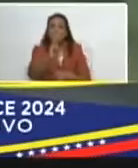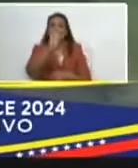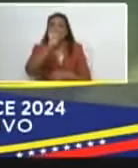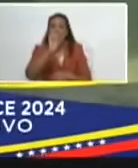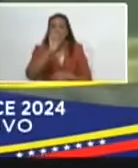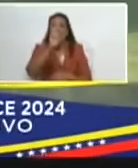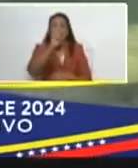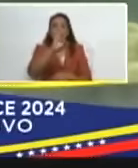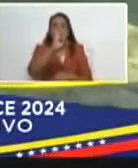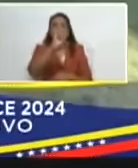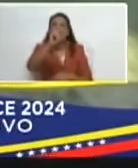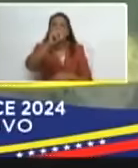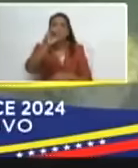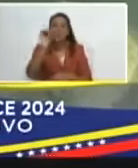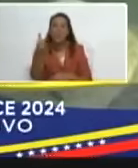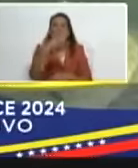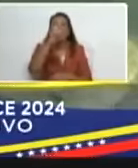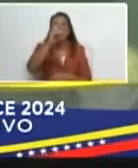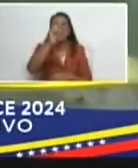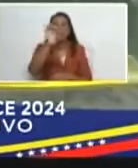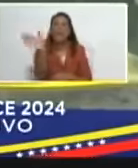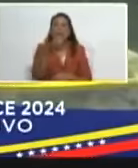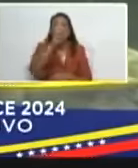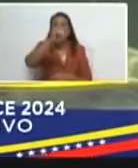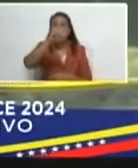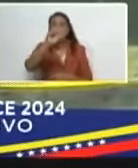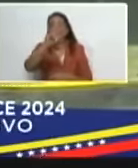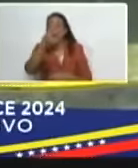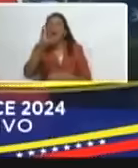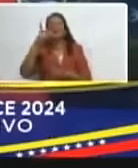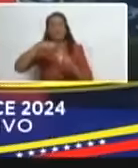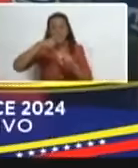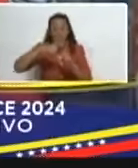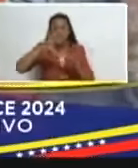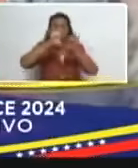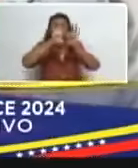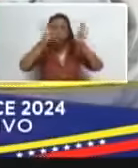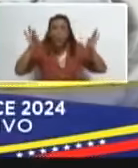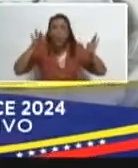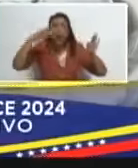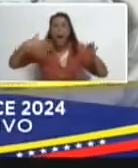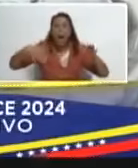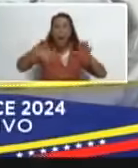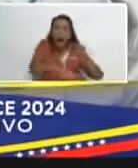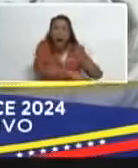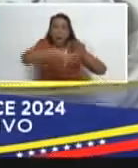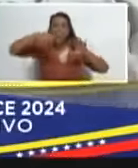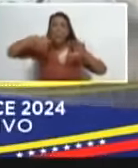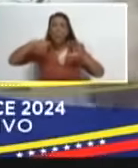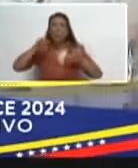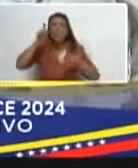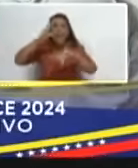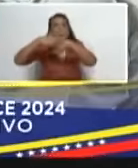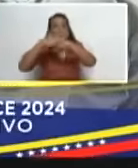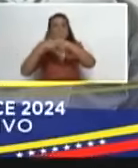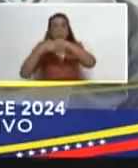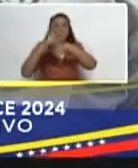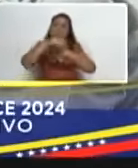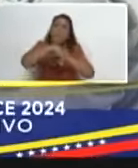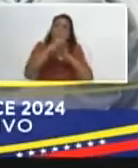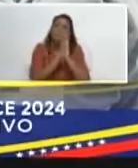también lo usan acá. Esto es el pepino de mar. O sea, es muy cotizado en por China. La familia de la